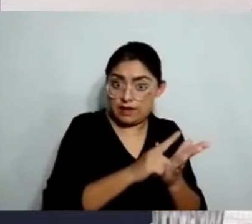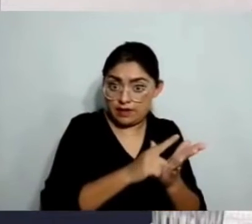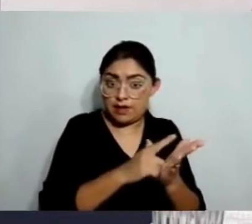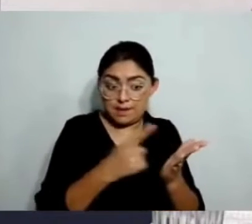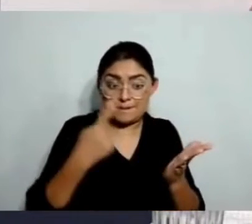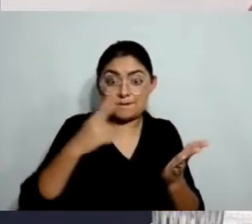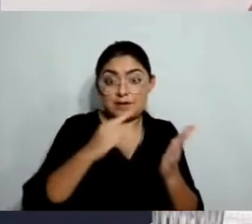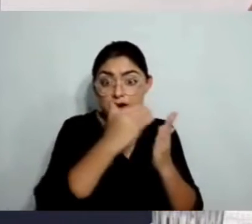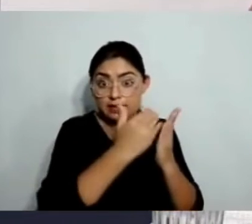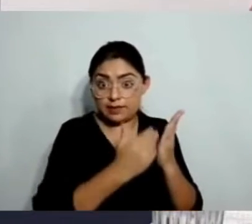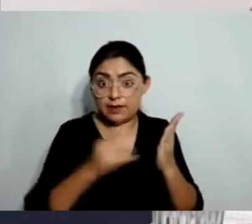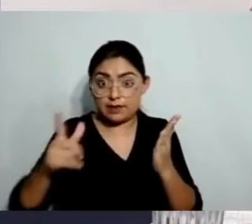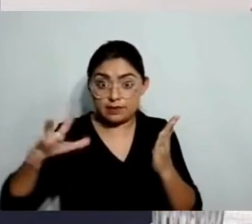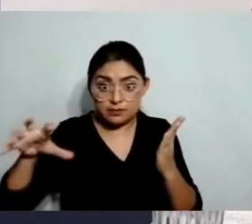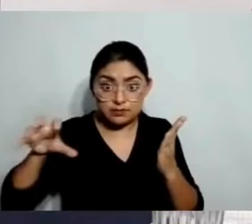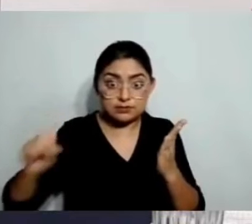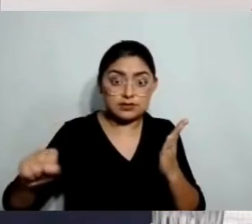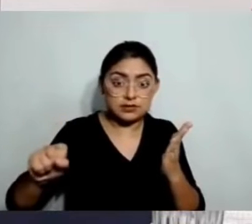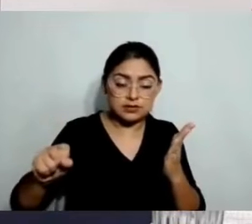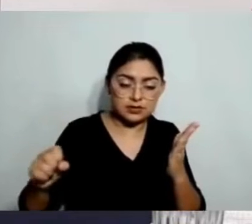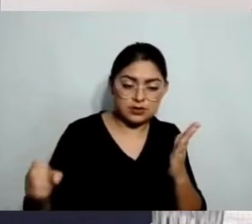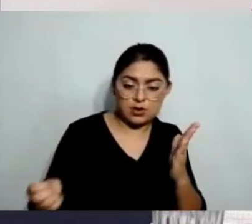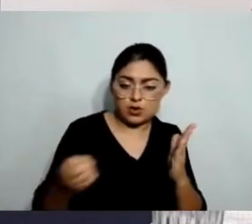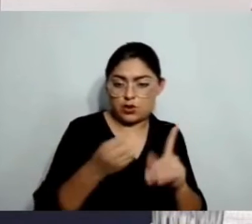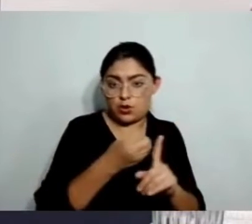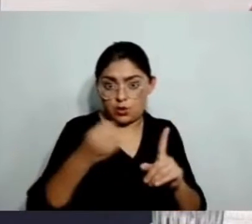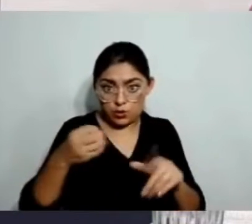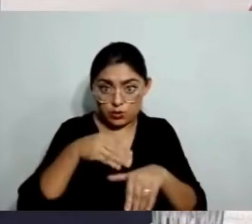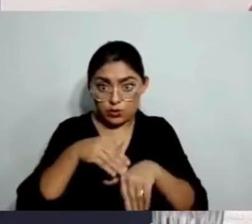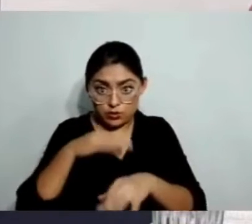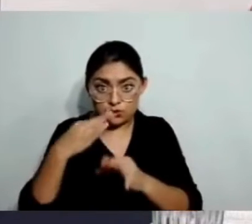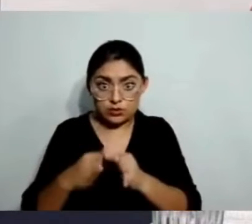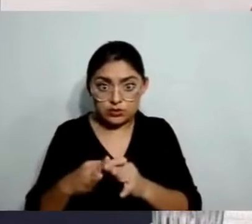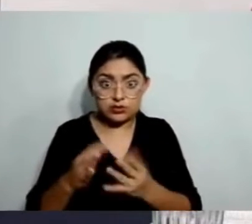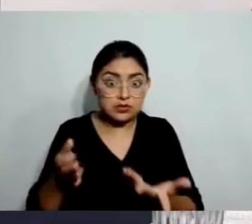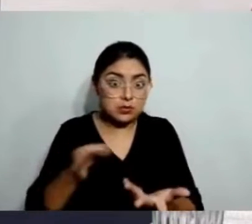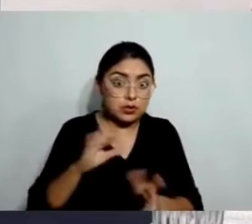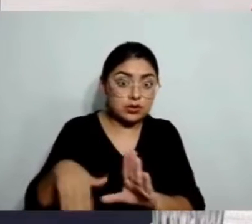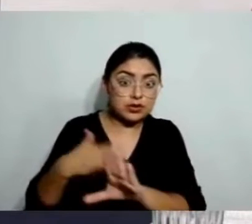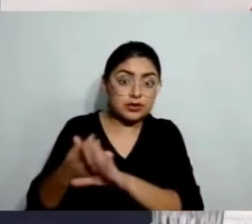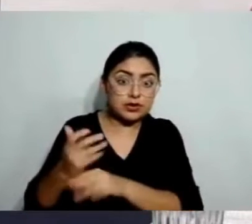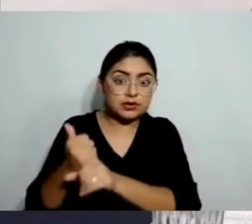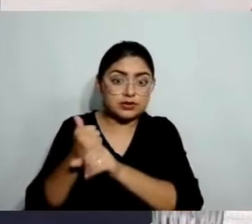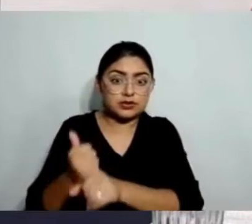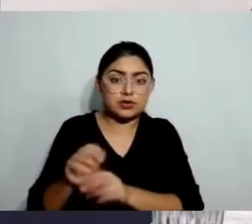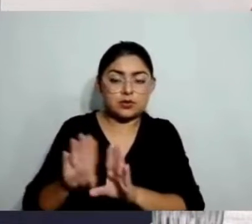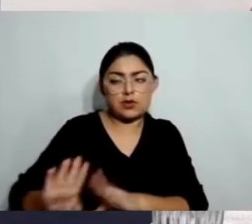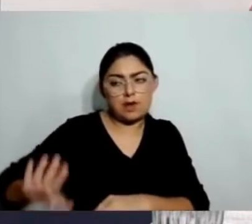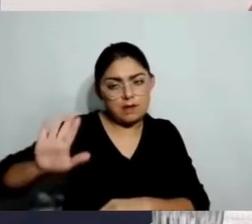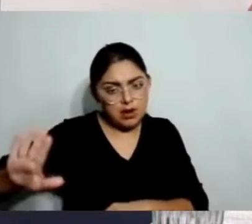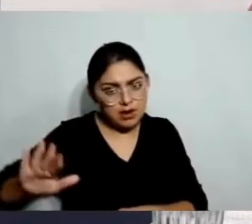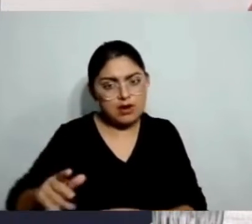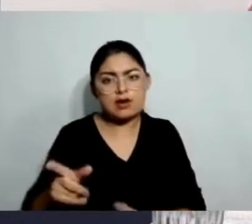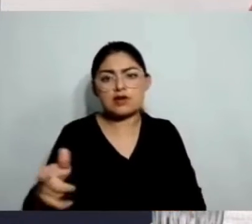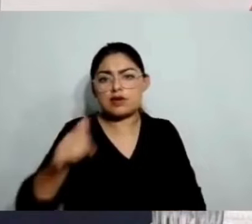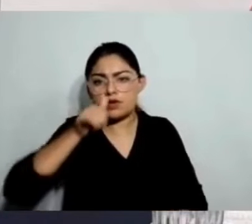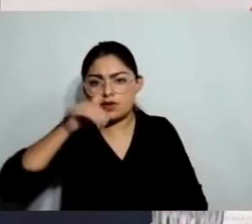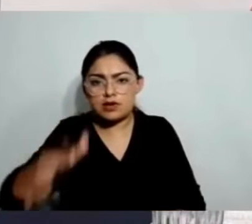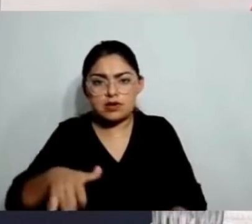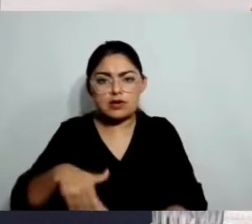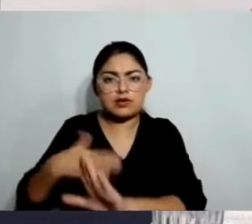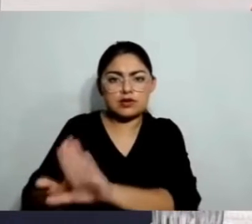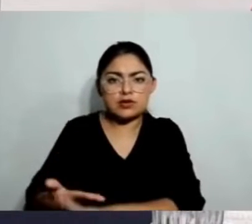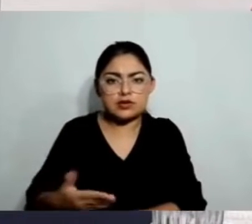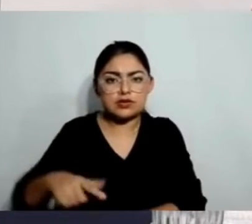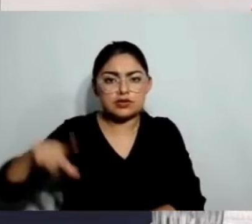el nivel de sufrimiento causado a través de amenazas de insultos pod